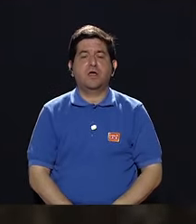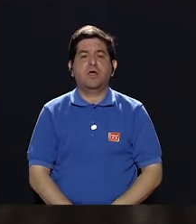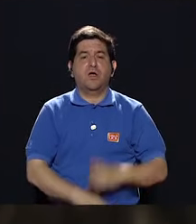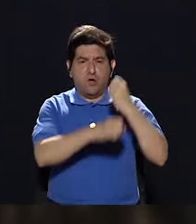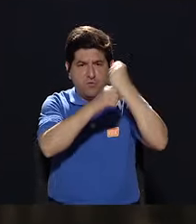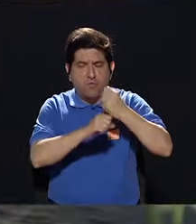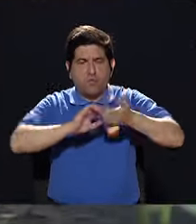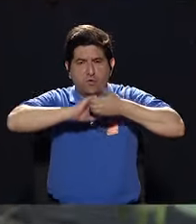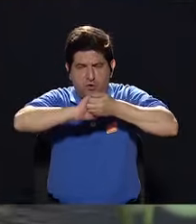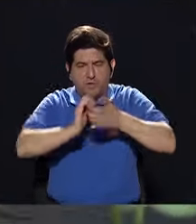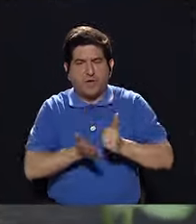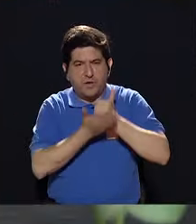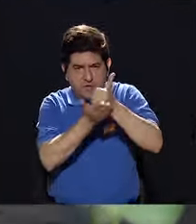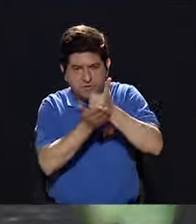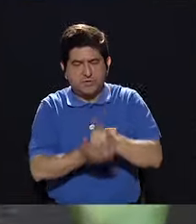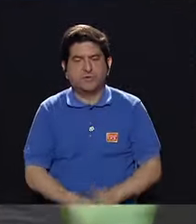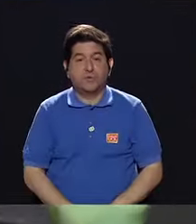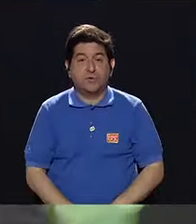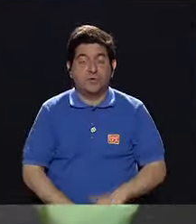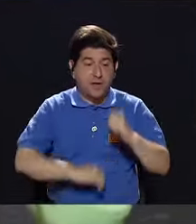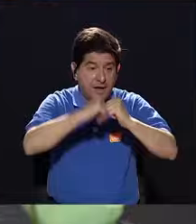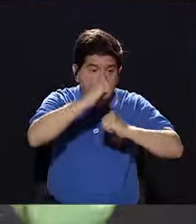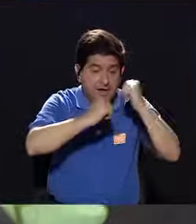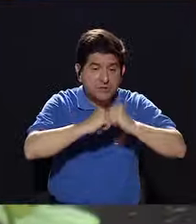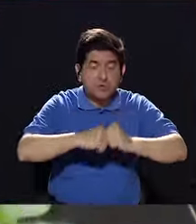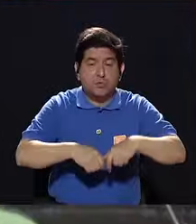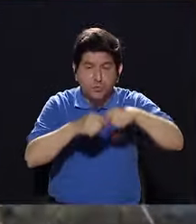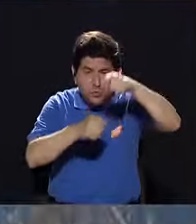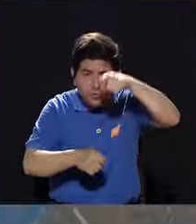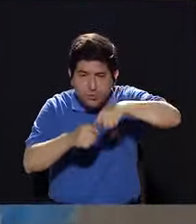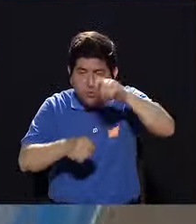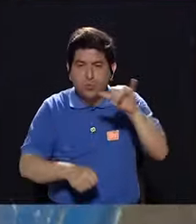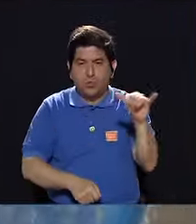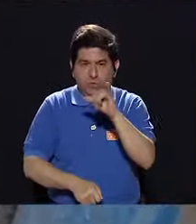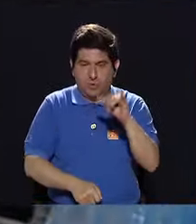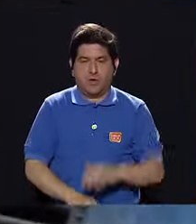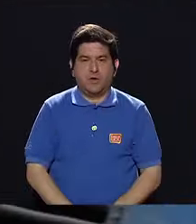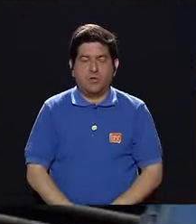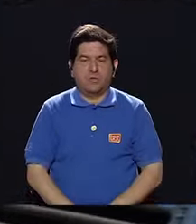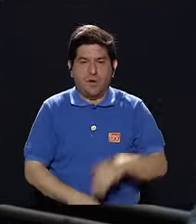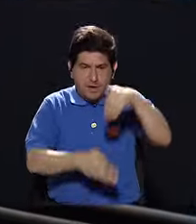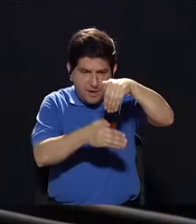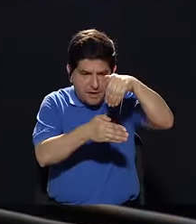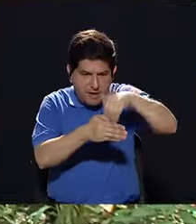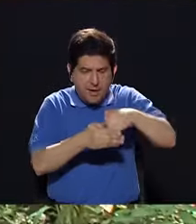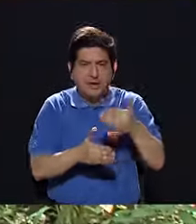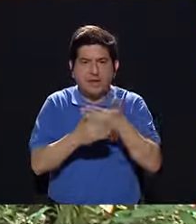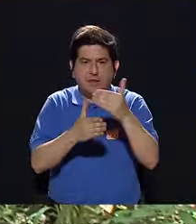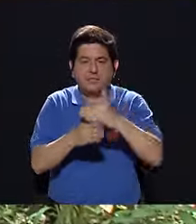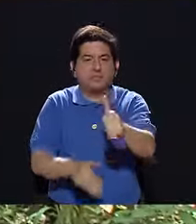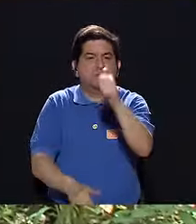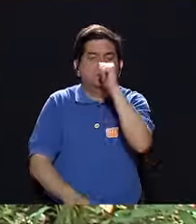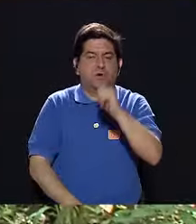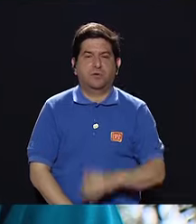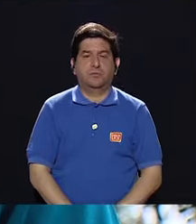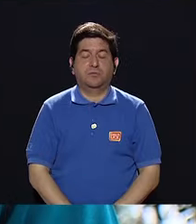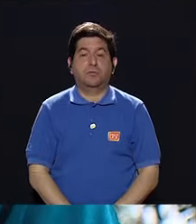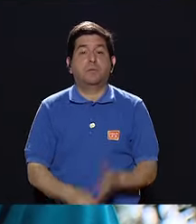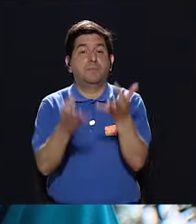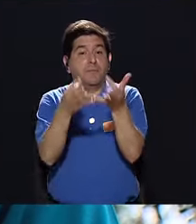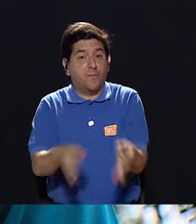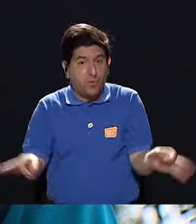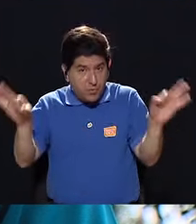Cooperación para reforzar lo que tiene que ver con infraestructura de medición y también de almacenamiento y distribución de agua.